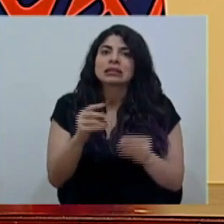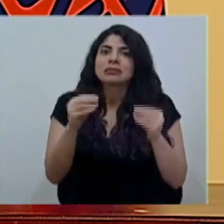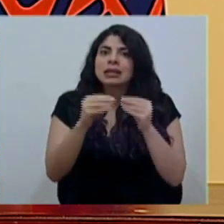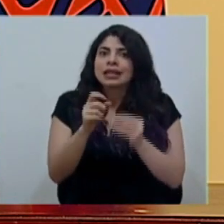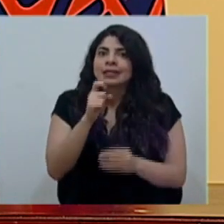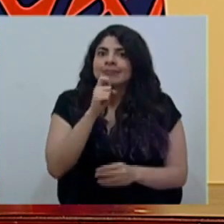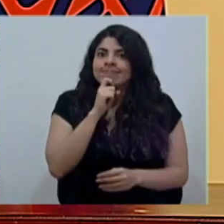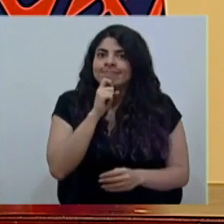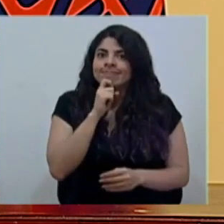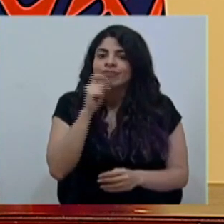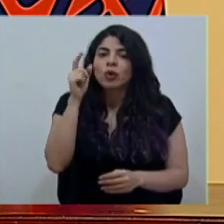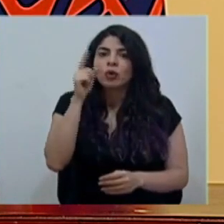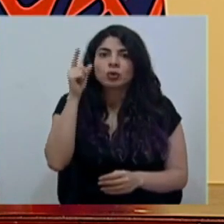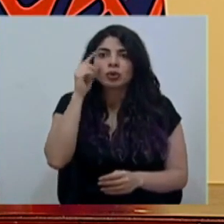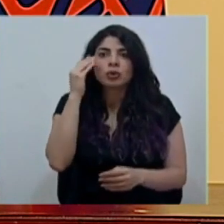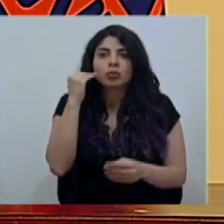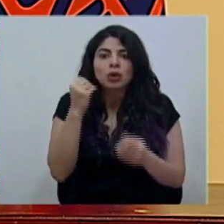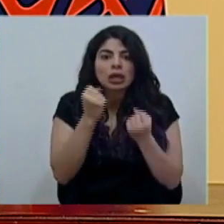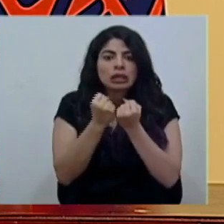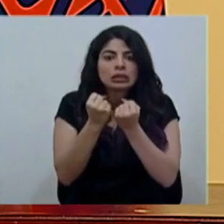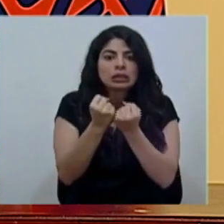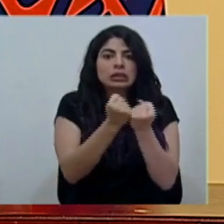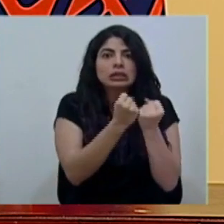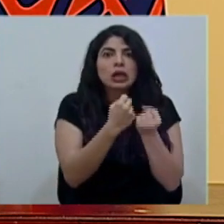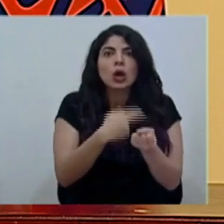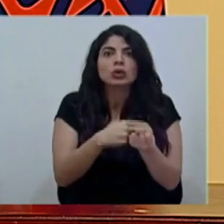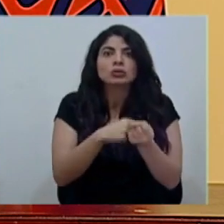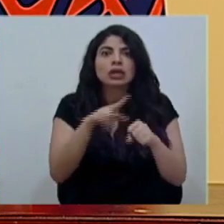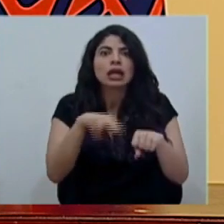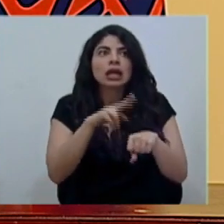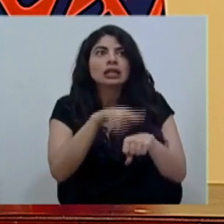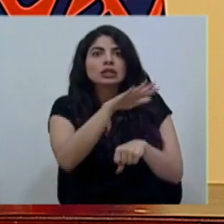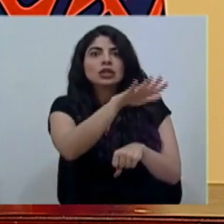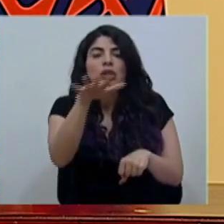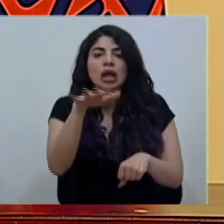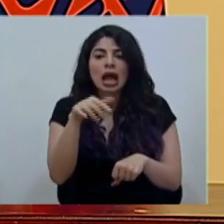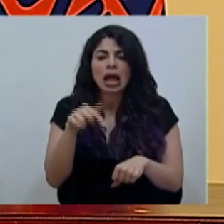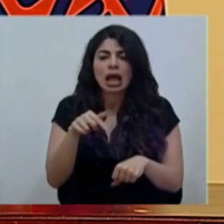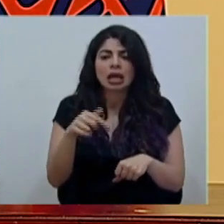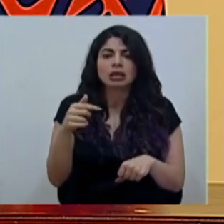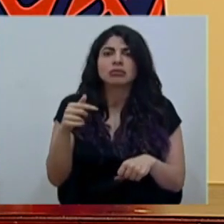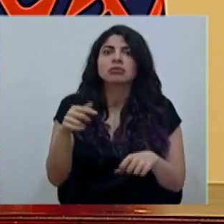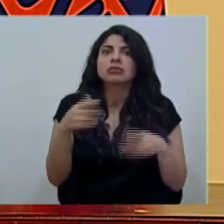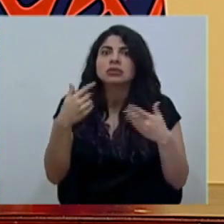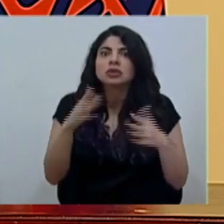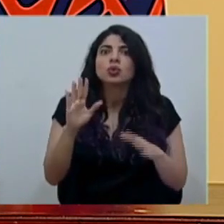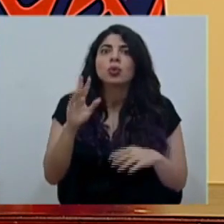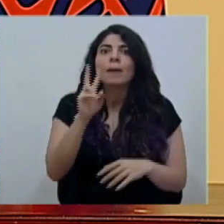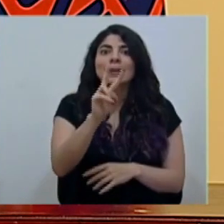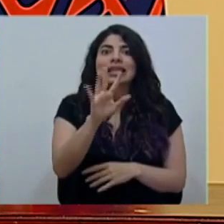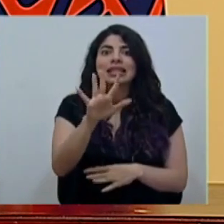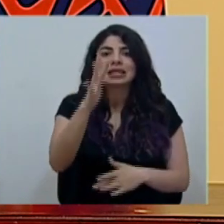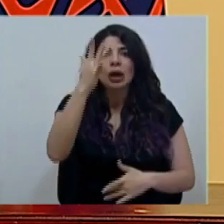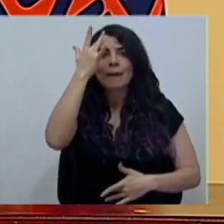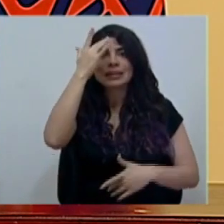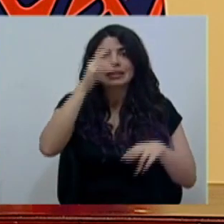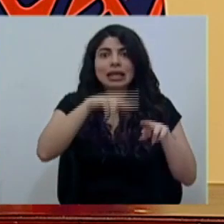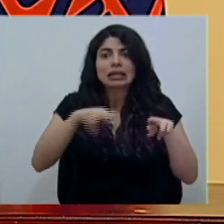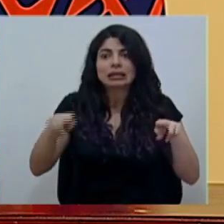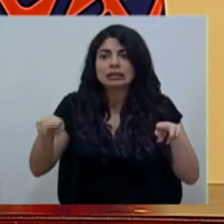dificultoso, por supuesto, por el nivel de ocupación de camas de los hospitales nacionales. Hemos llegado a tener incluso hasta 25 pacientes